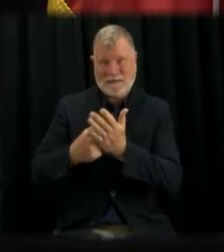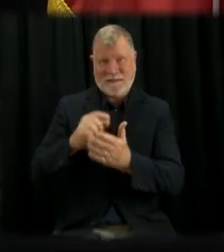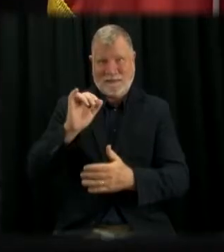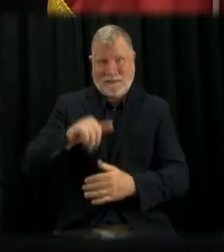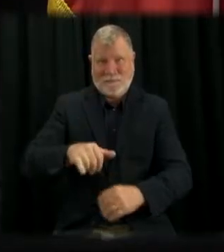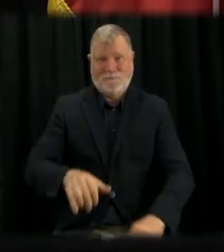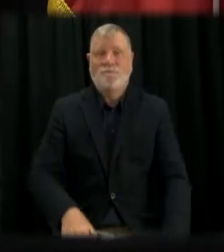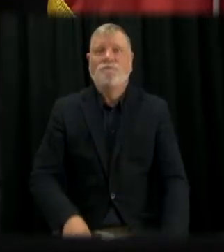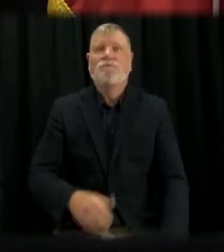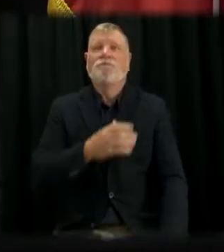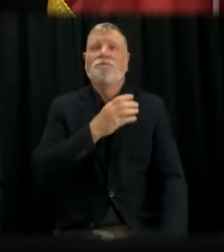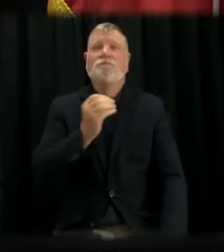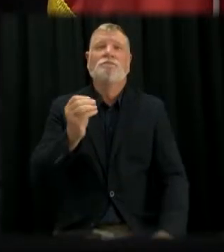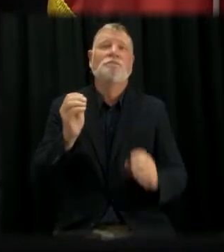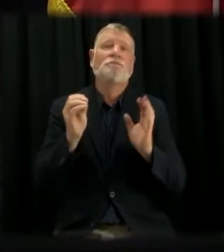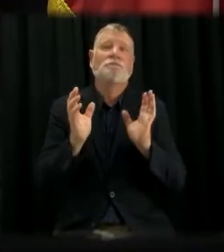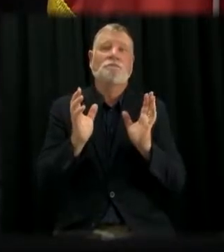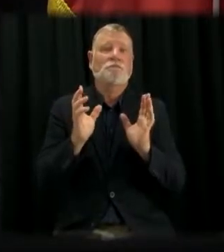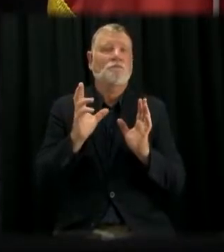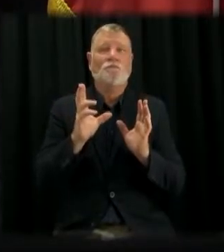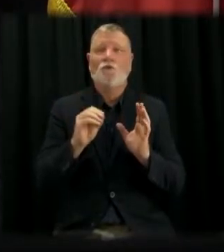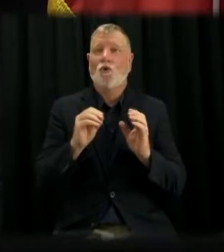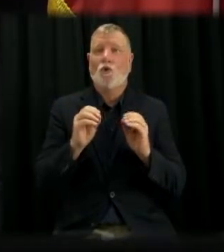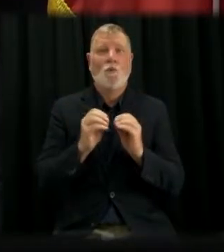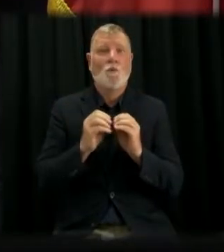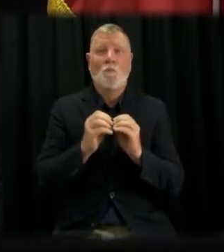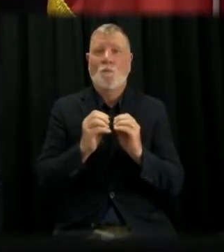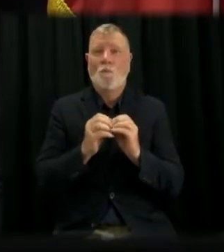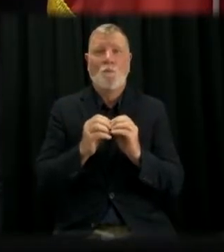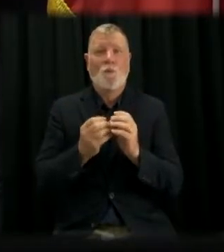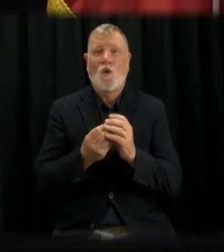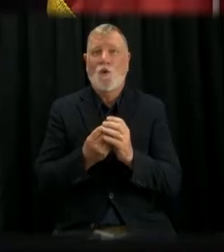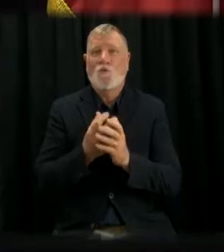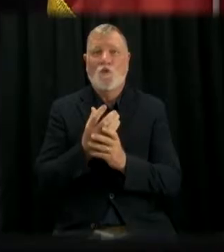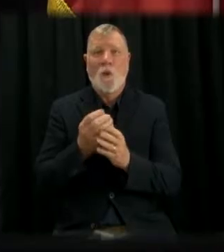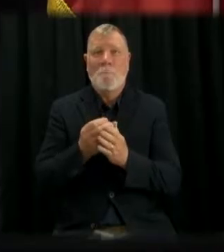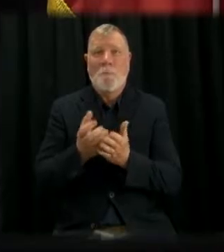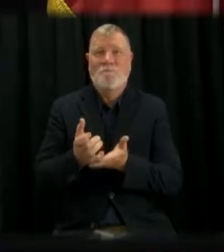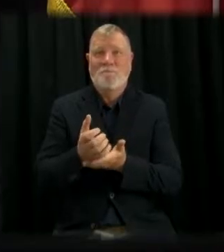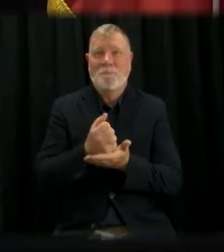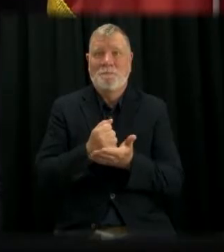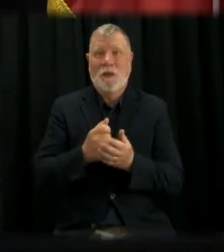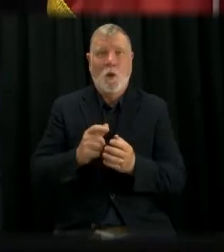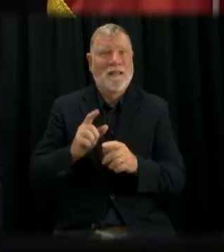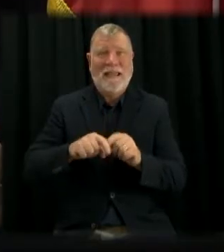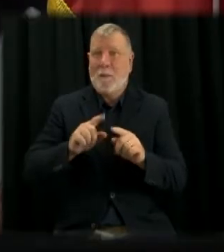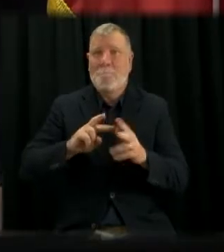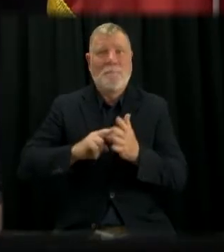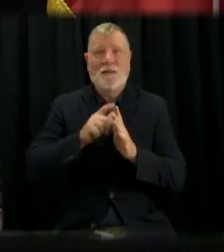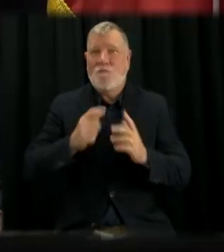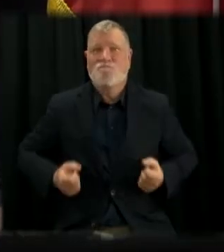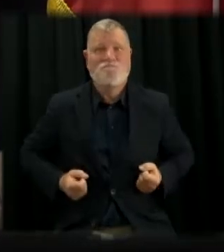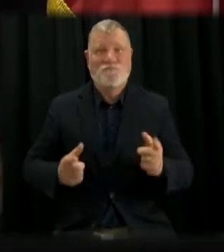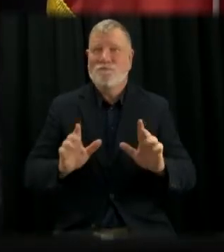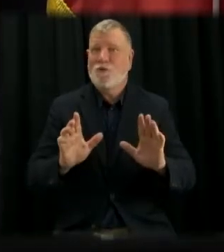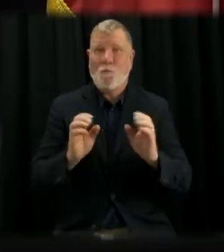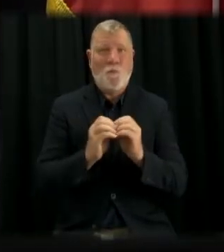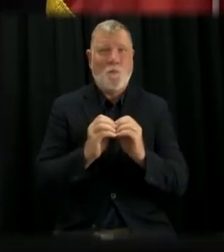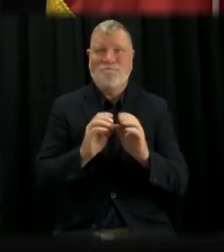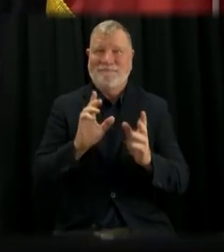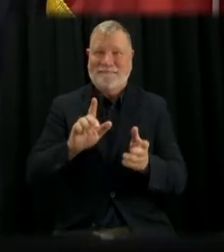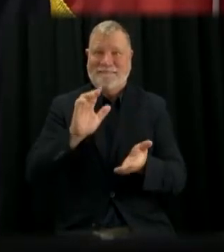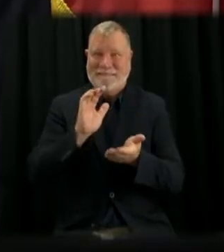esta reunión. Más allá, no hay espacio para extender estas posibilidades. Estos son los gastos totales